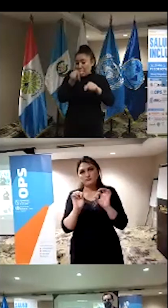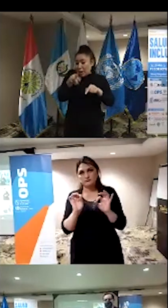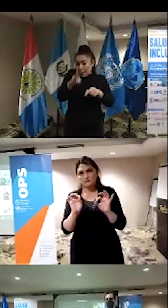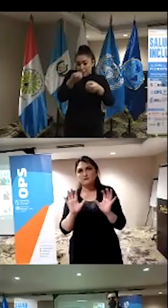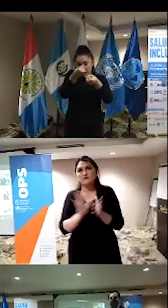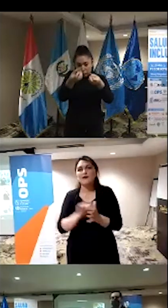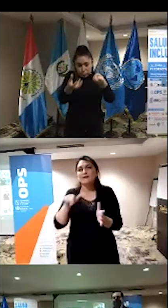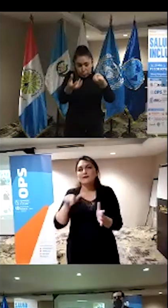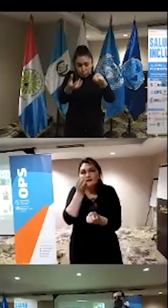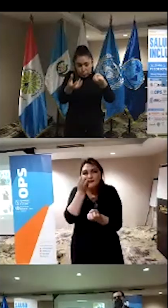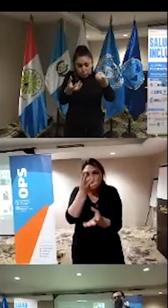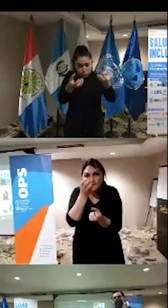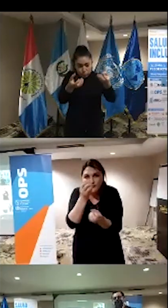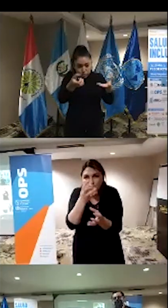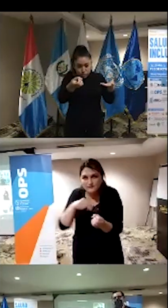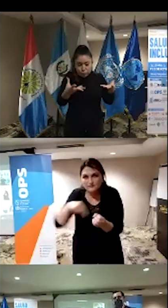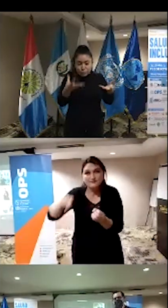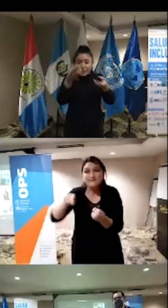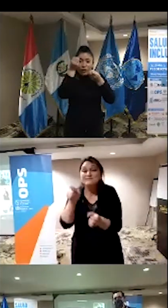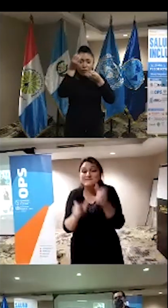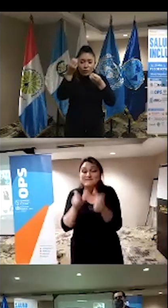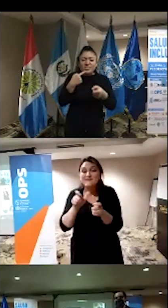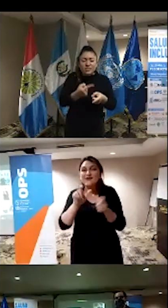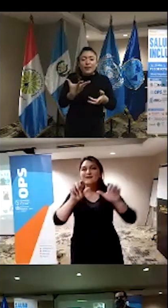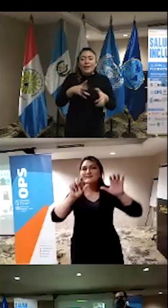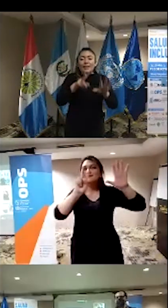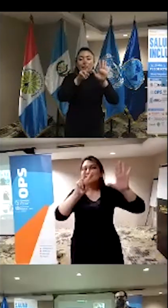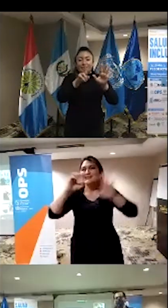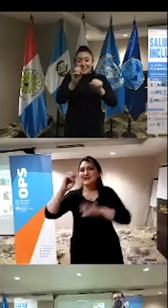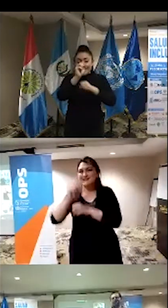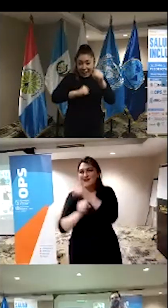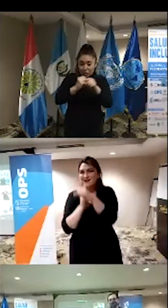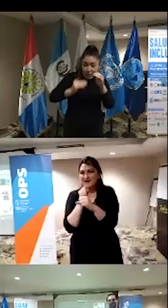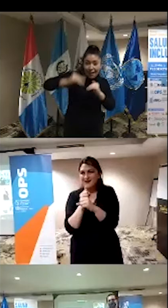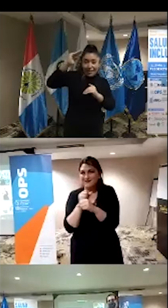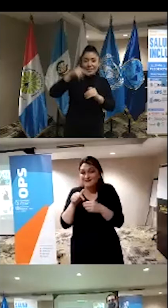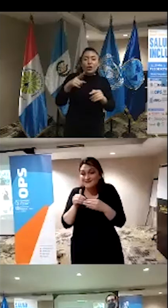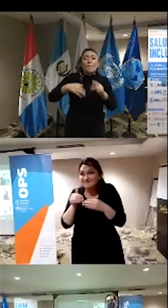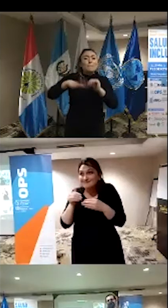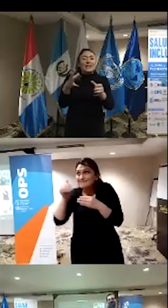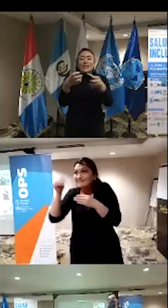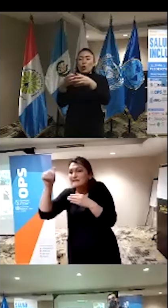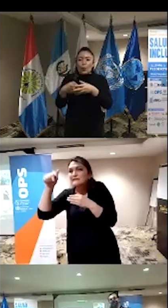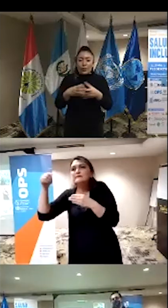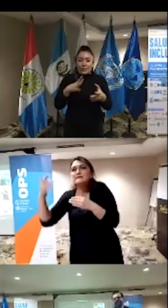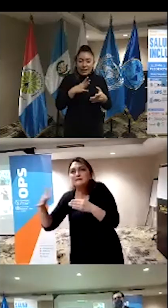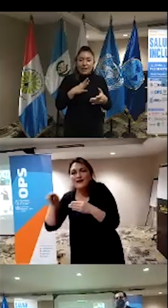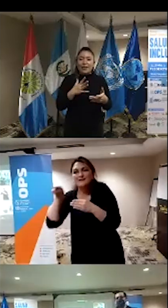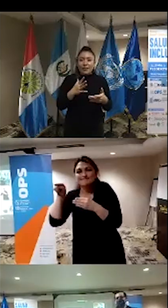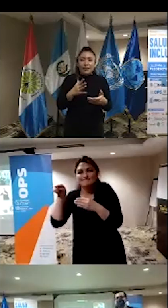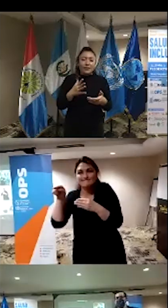de la información, tenemos que las personas de 70 años en adelante son el grupo que mayor, digamos,